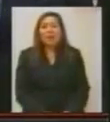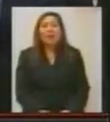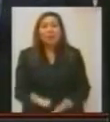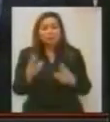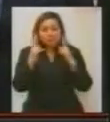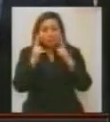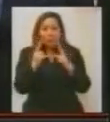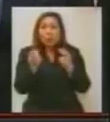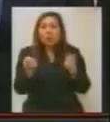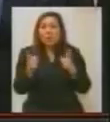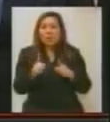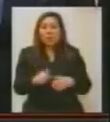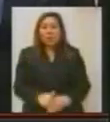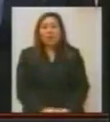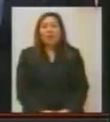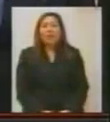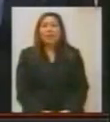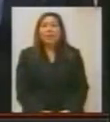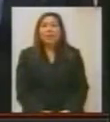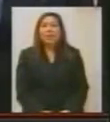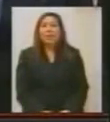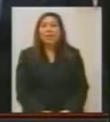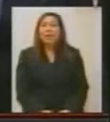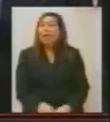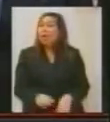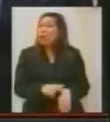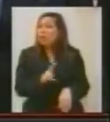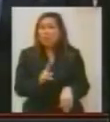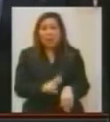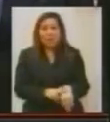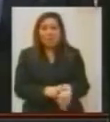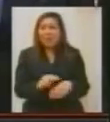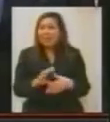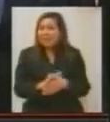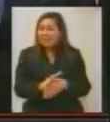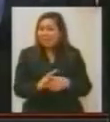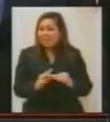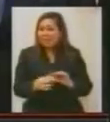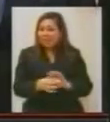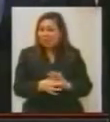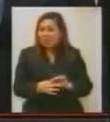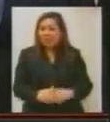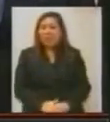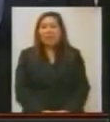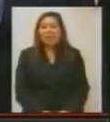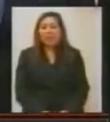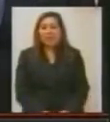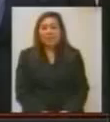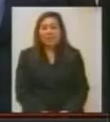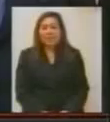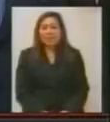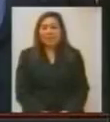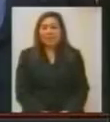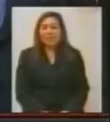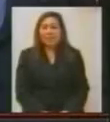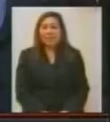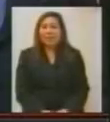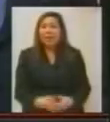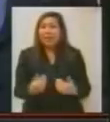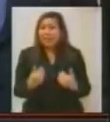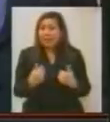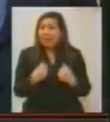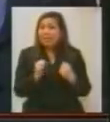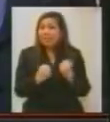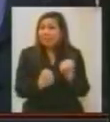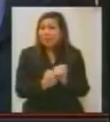que respetar un acuerdo primigenio, un acuerdo formal. Hay que respetar la historia del Parlamento de la República. Ahora, la Comisión de Fiscalización Congresista, ¿van ustedes